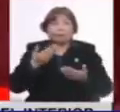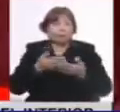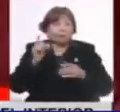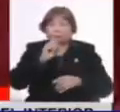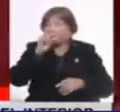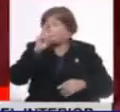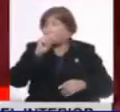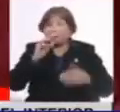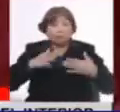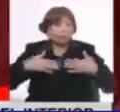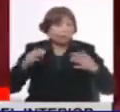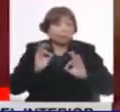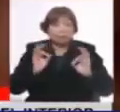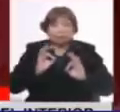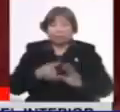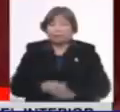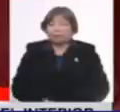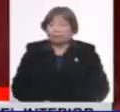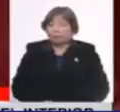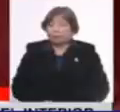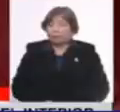que no ha ocurrido.